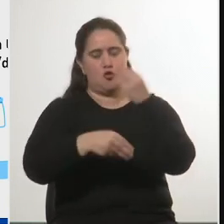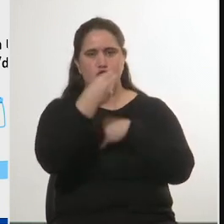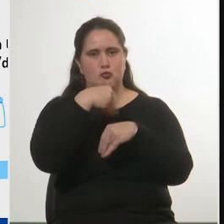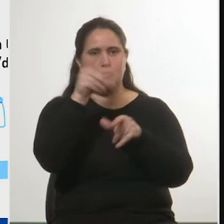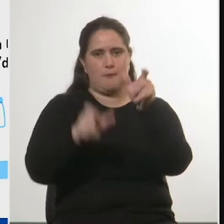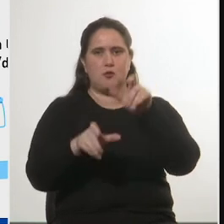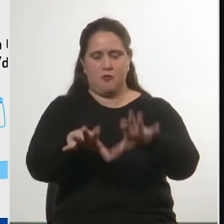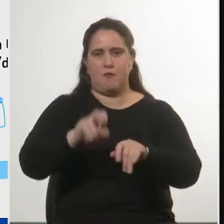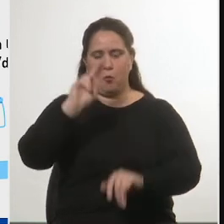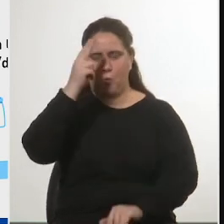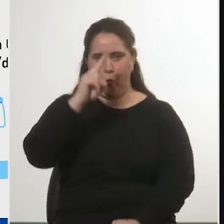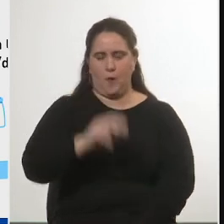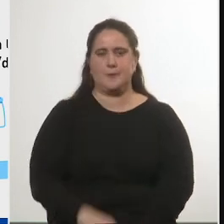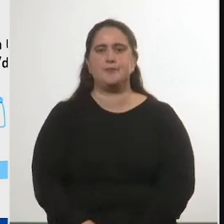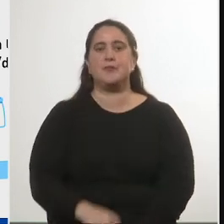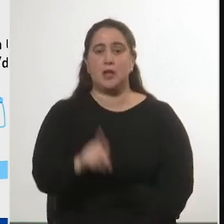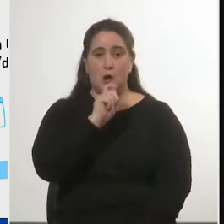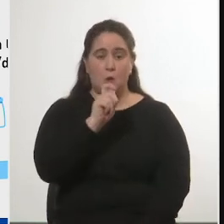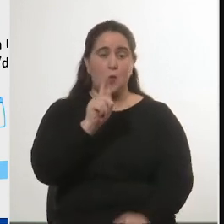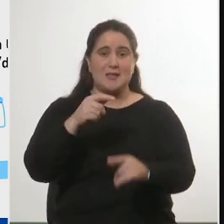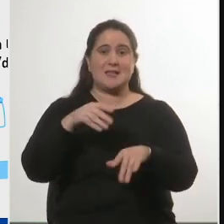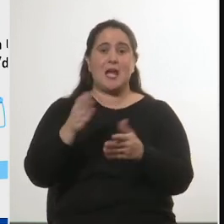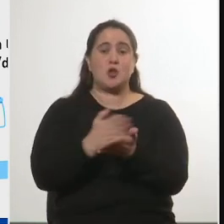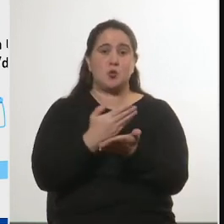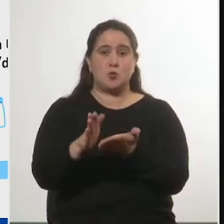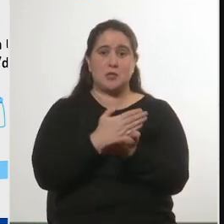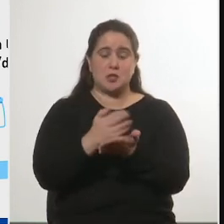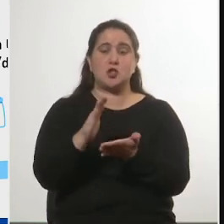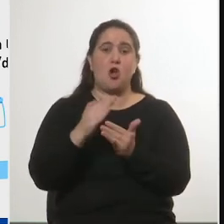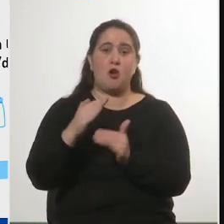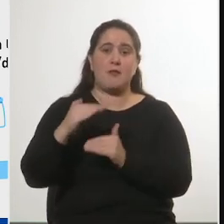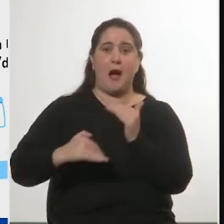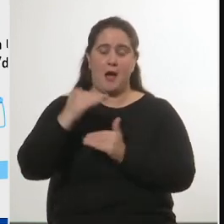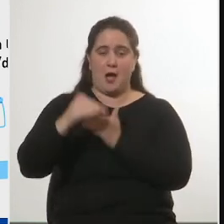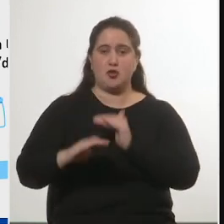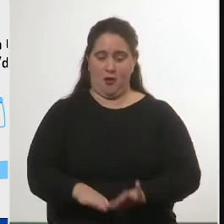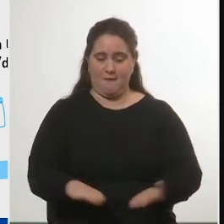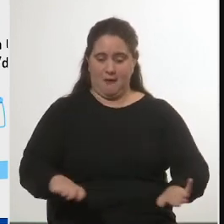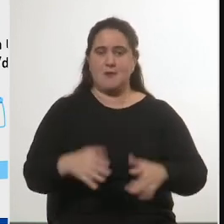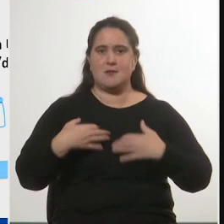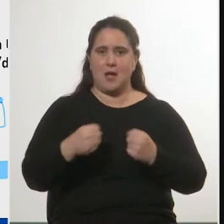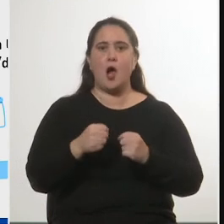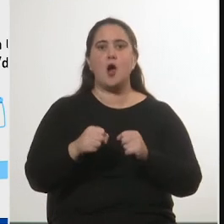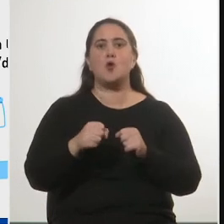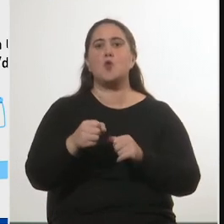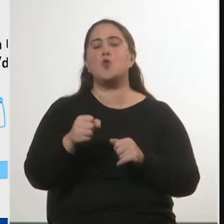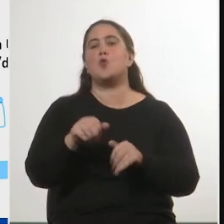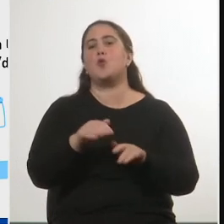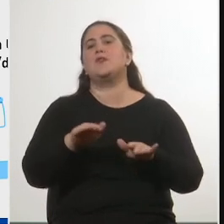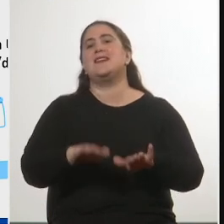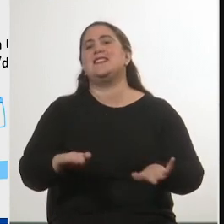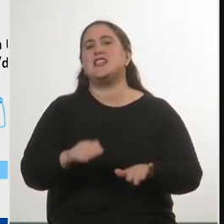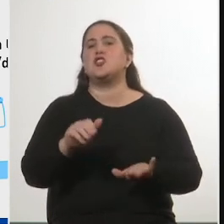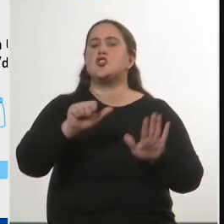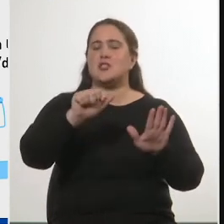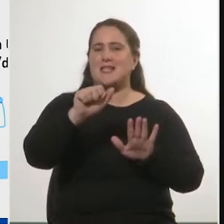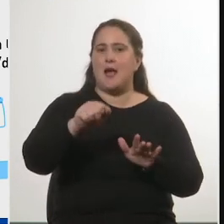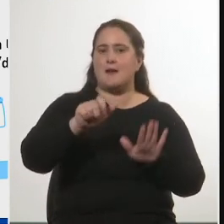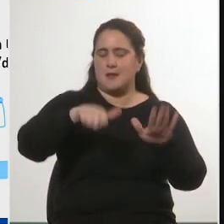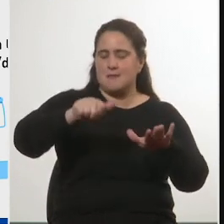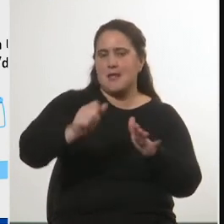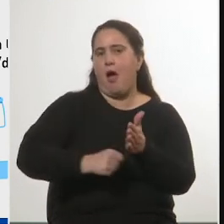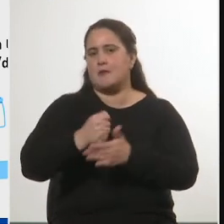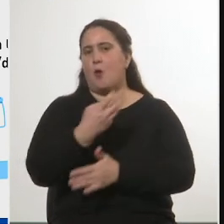nuestra población. En la encuesta de nutrición de desarrollo infantil y salud, los niños de 6 meses a 4 años, el